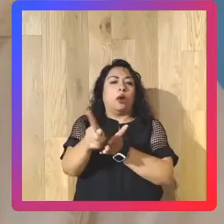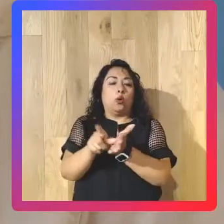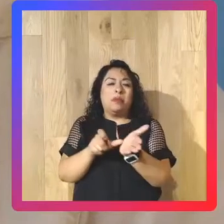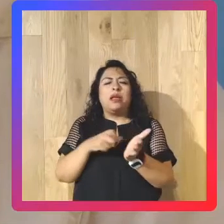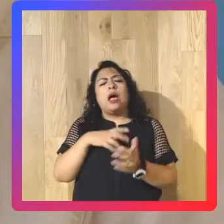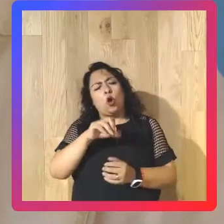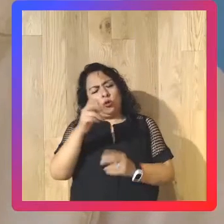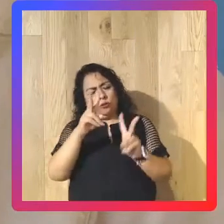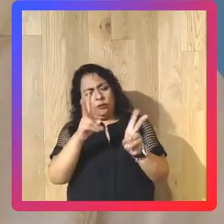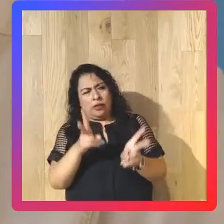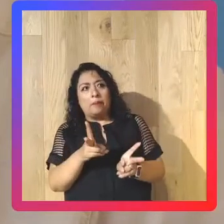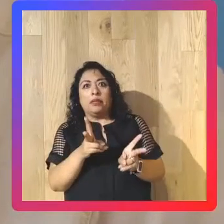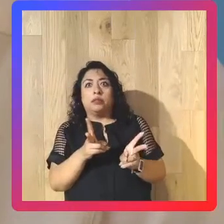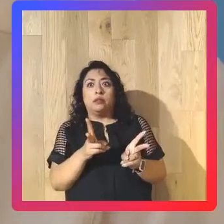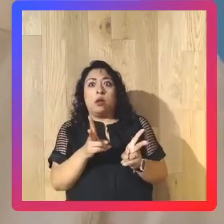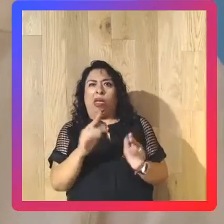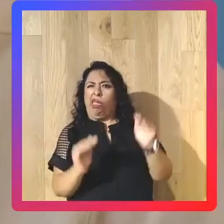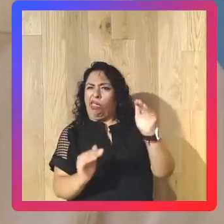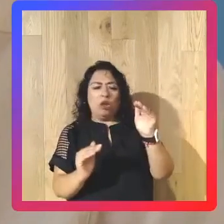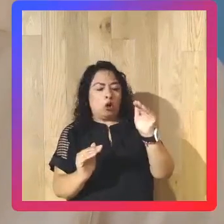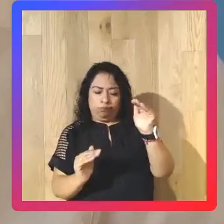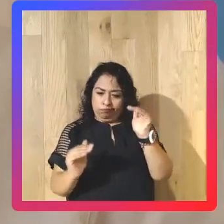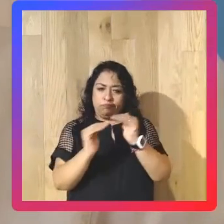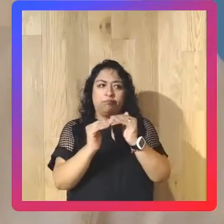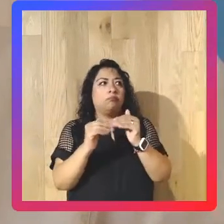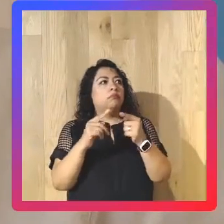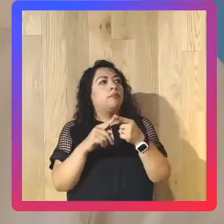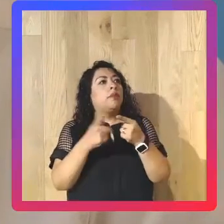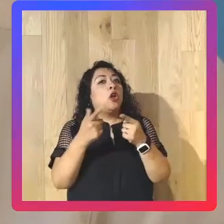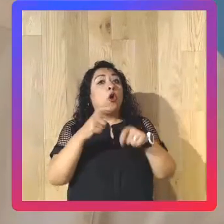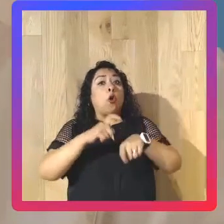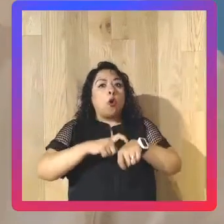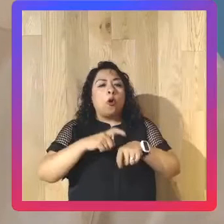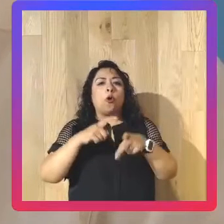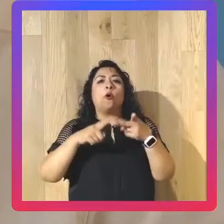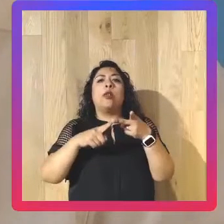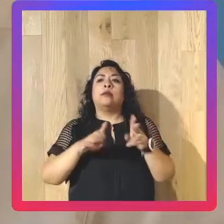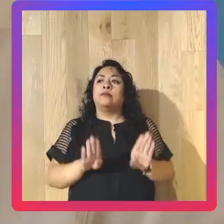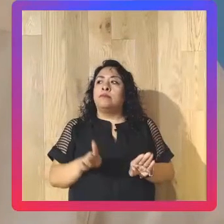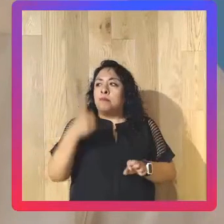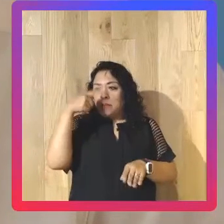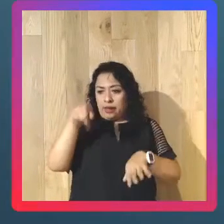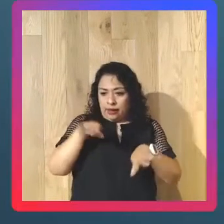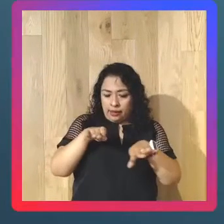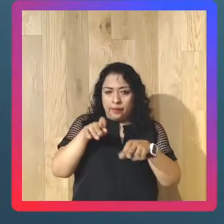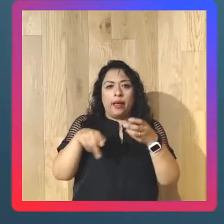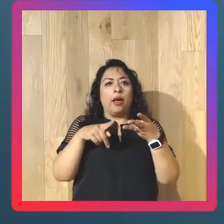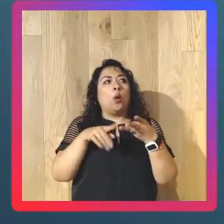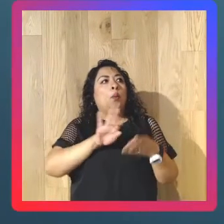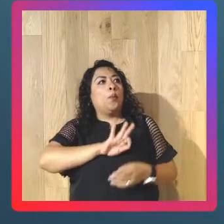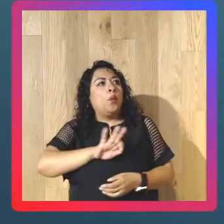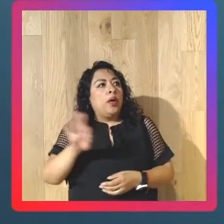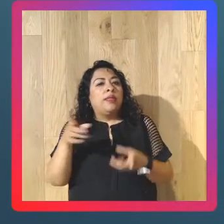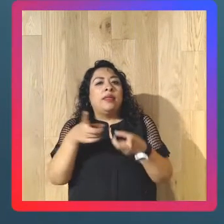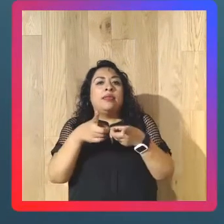hay otros ejes no menos importantes, como las prestaciones, los horarios, las condiciones de trabajo, las posibilidades